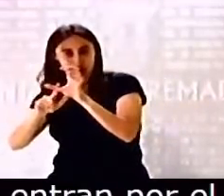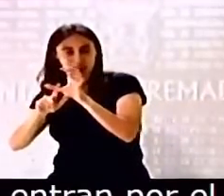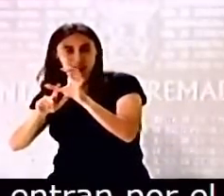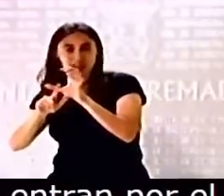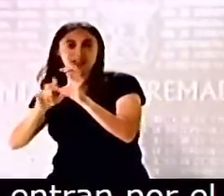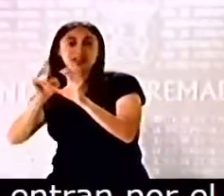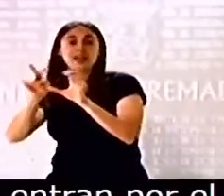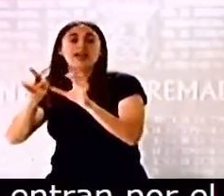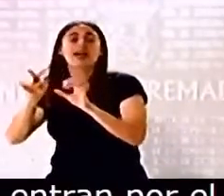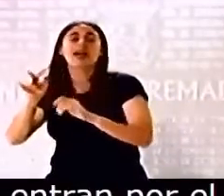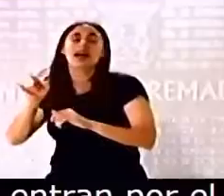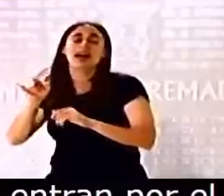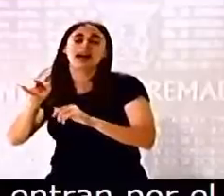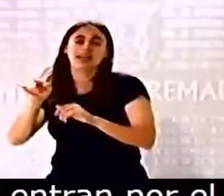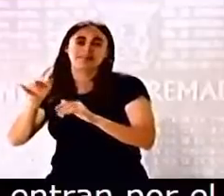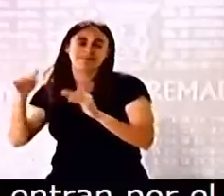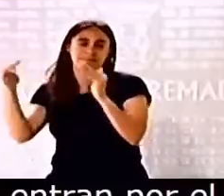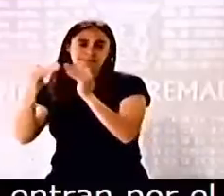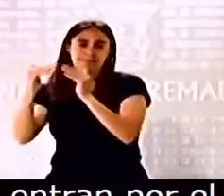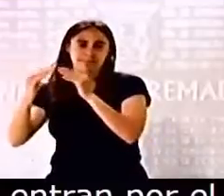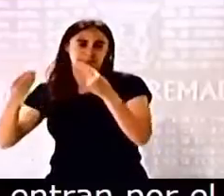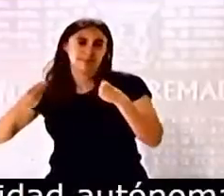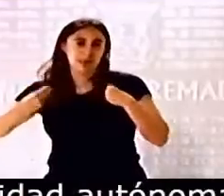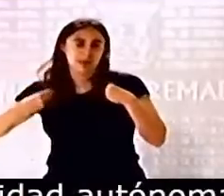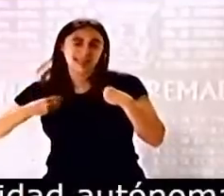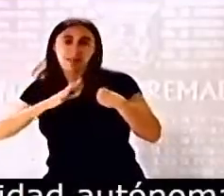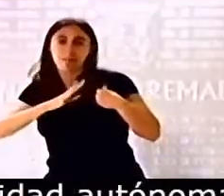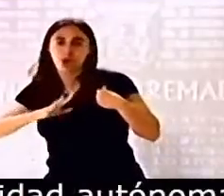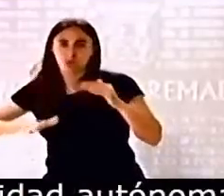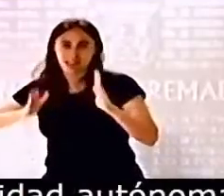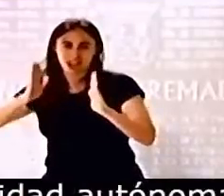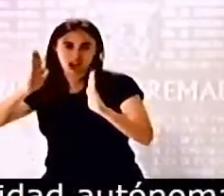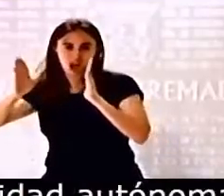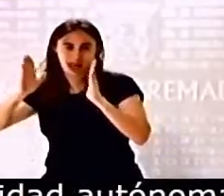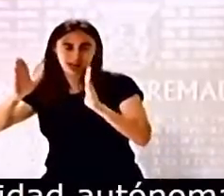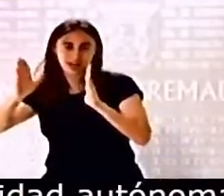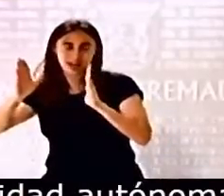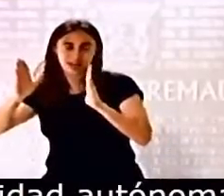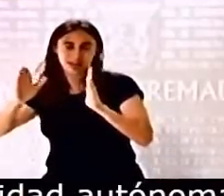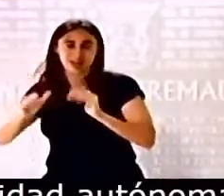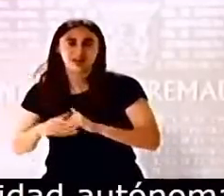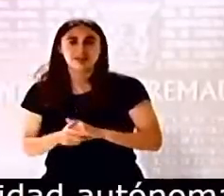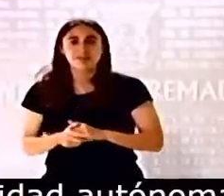donde fijan su residencia provisional durante este periodo.